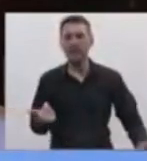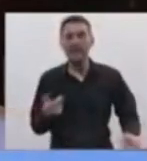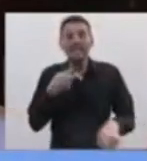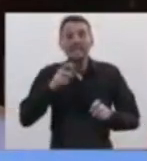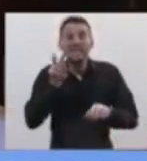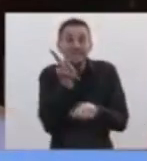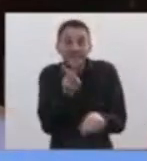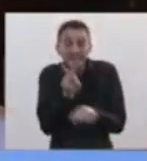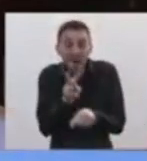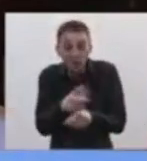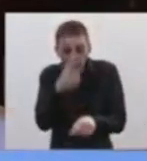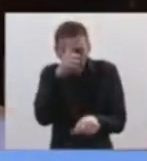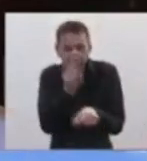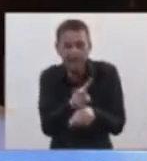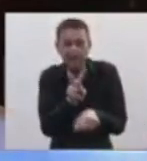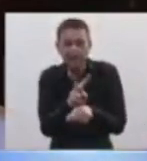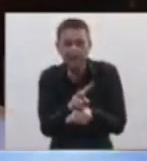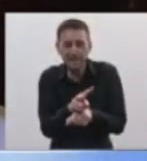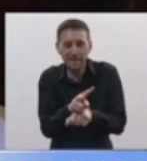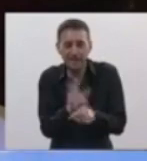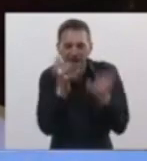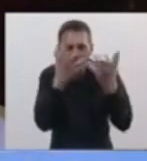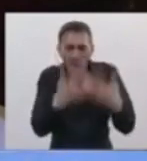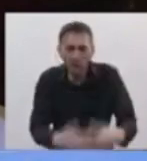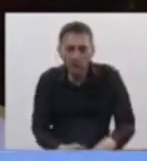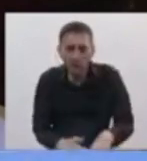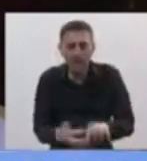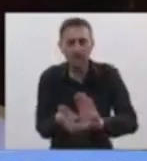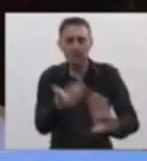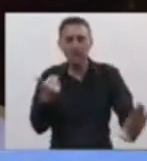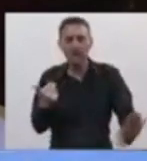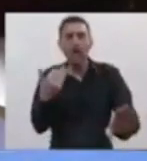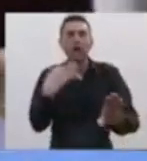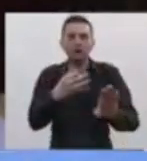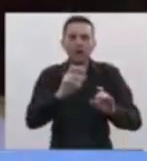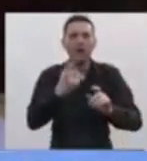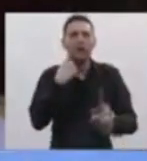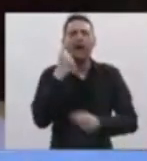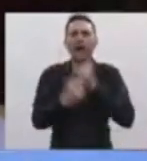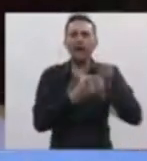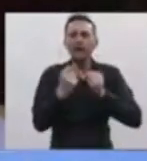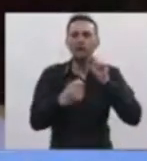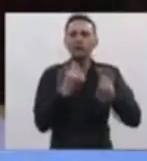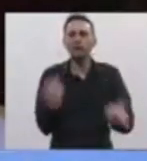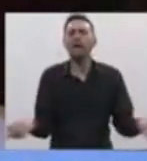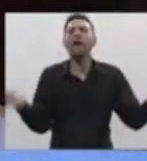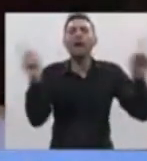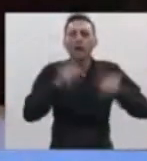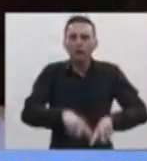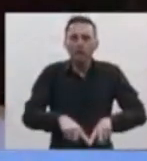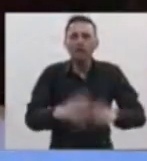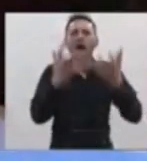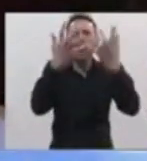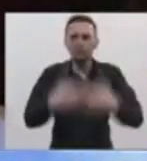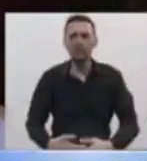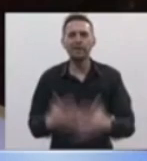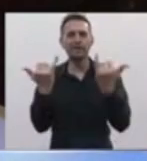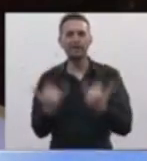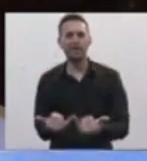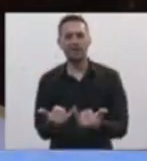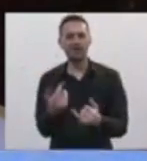seguridad pierde la automatiza la automaticidad algo que era para reconvertir industria ahora tiene automaticidad